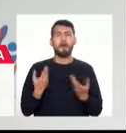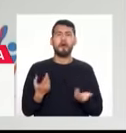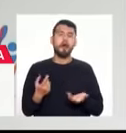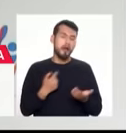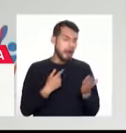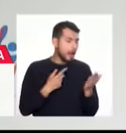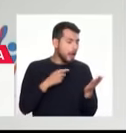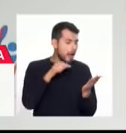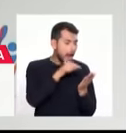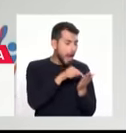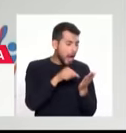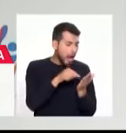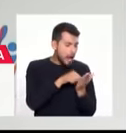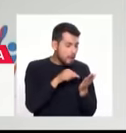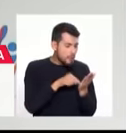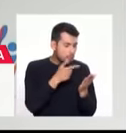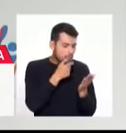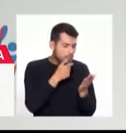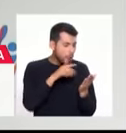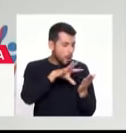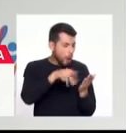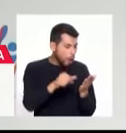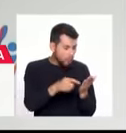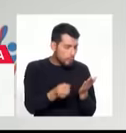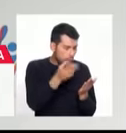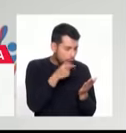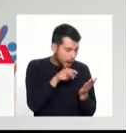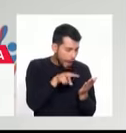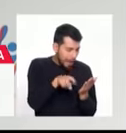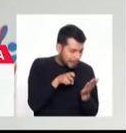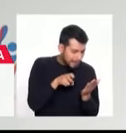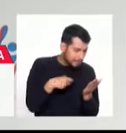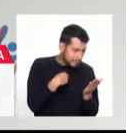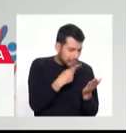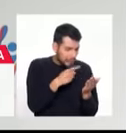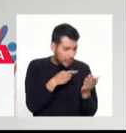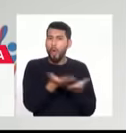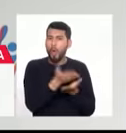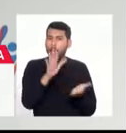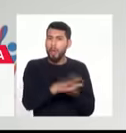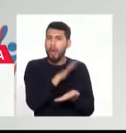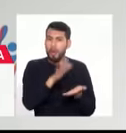están a la vista y en la esquina. Nosotros tenemos, no tenemos ministro del Interior.